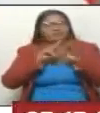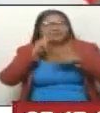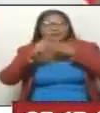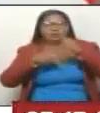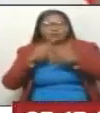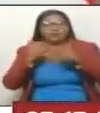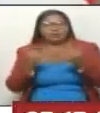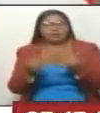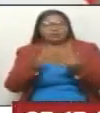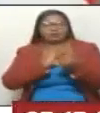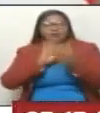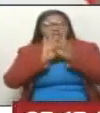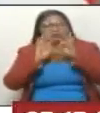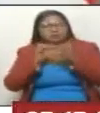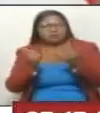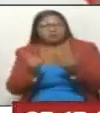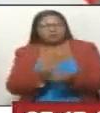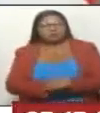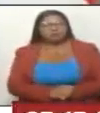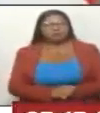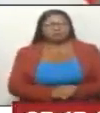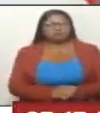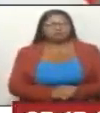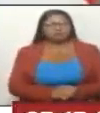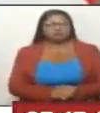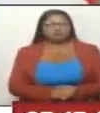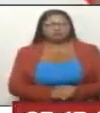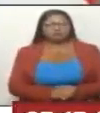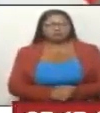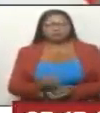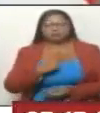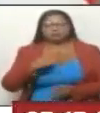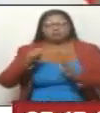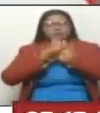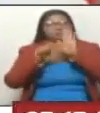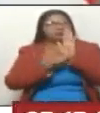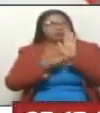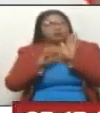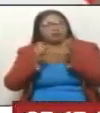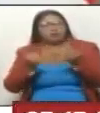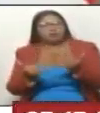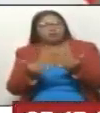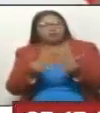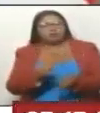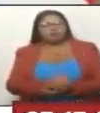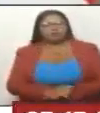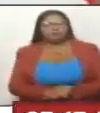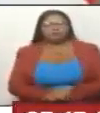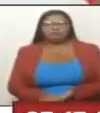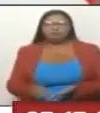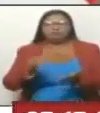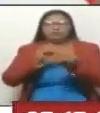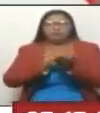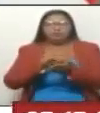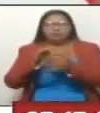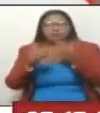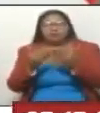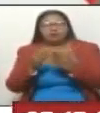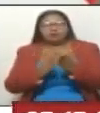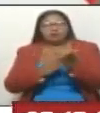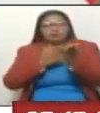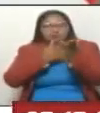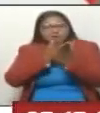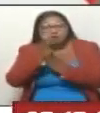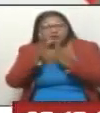las legitimidades. Es decir, no es una constitución impuesta, ella le tocó atravesar el camino de